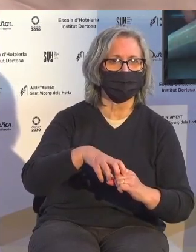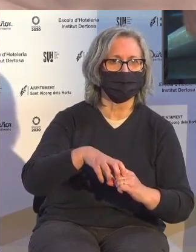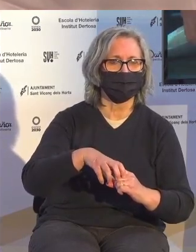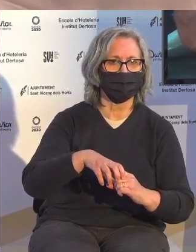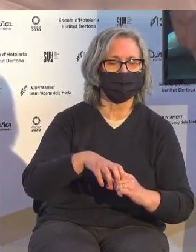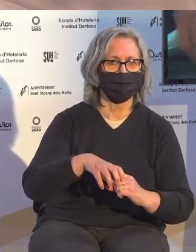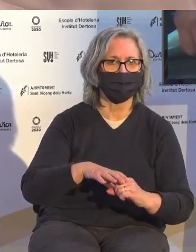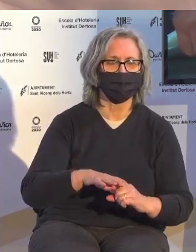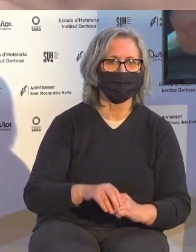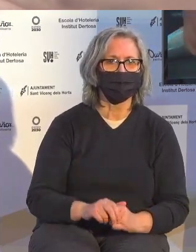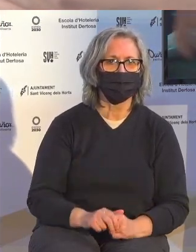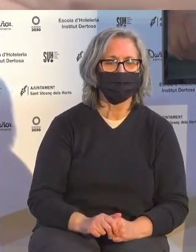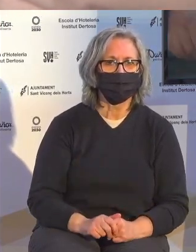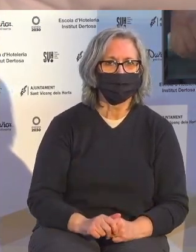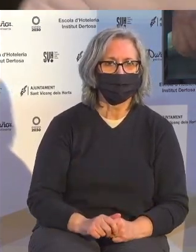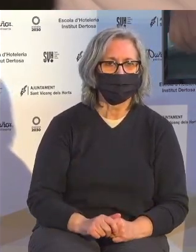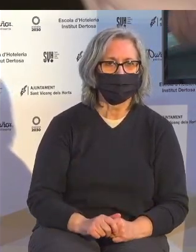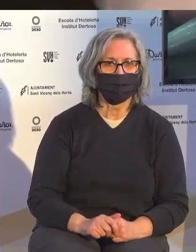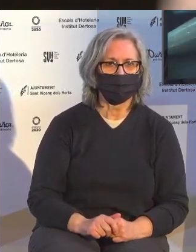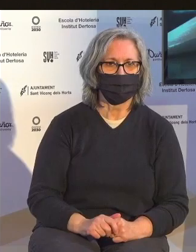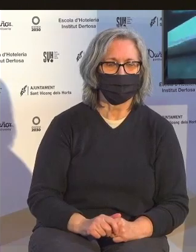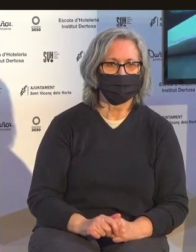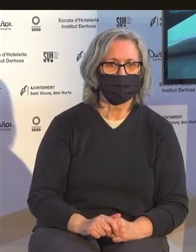podéis ver por ejemplo